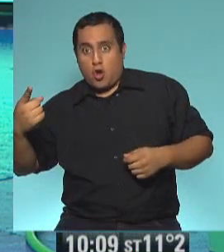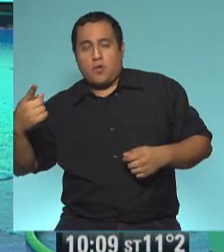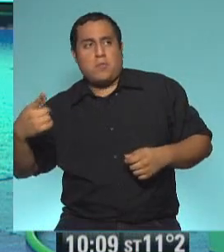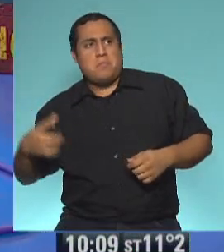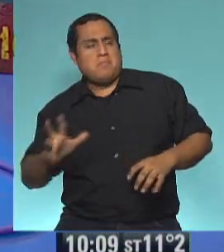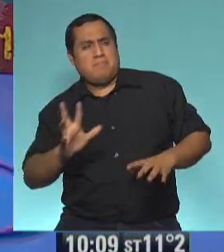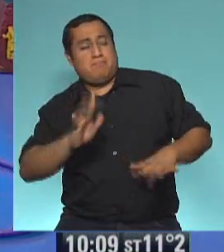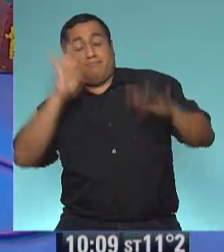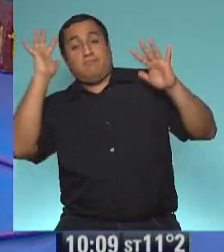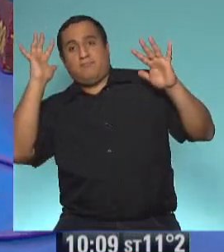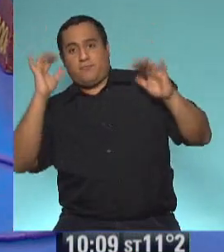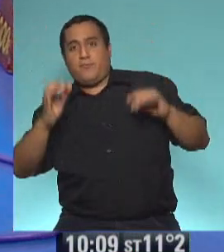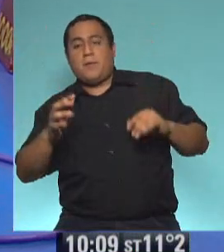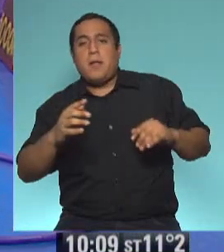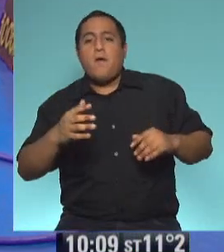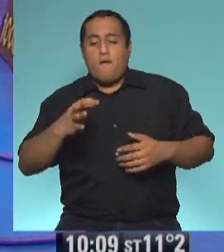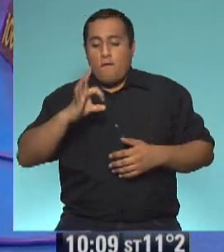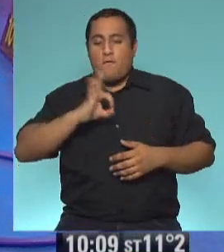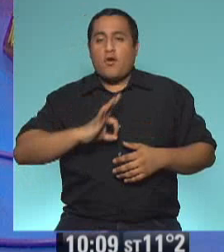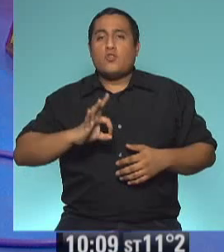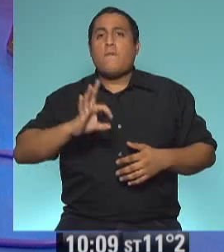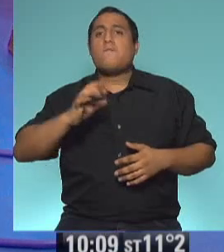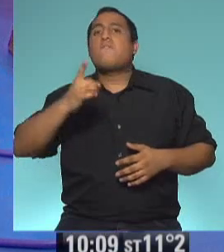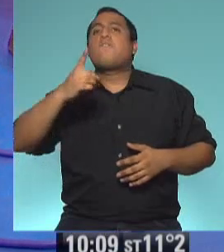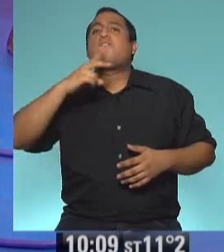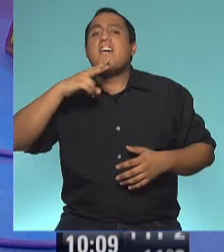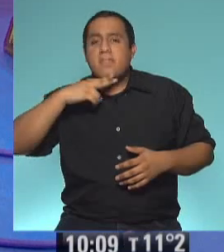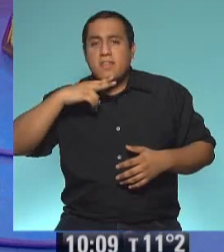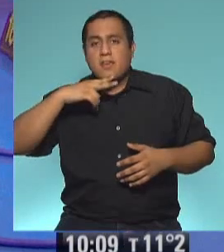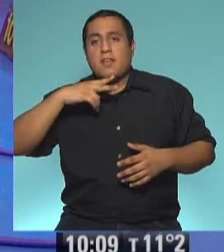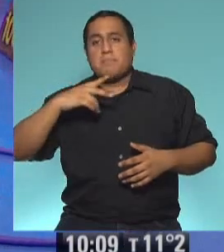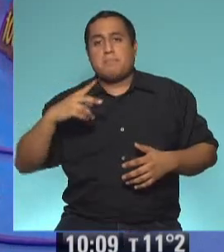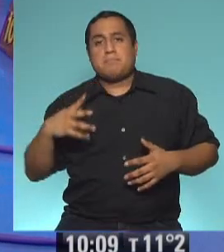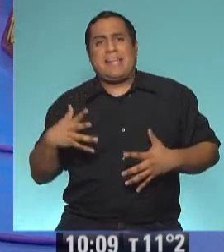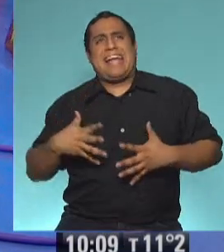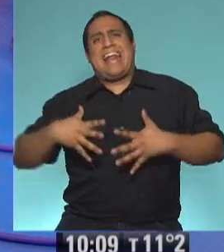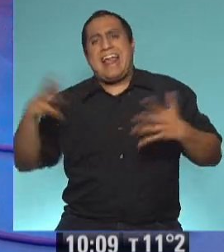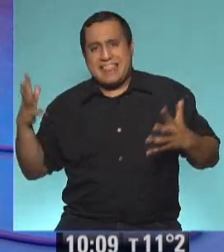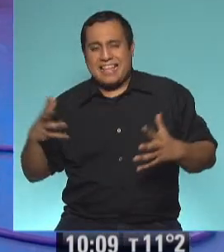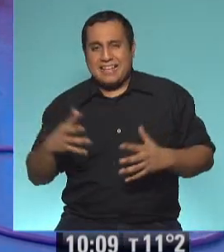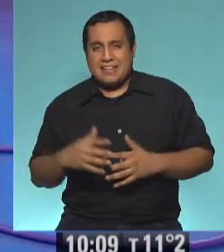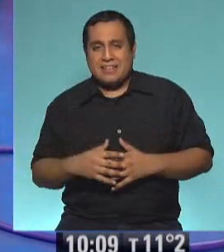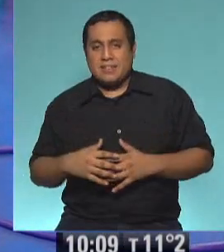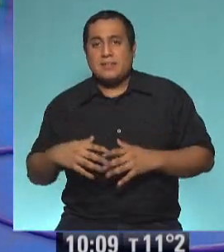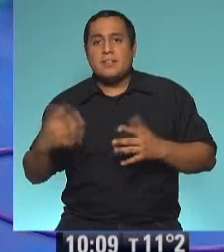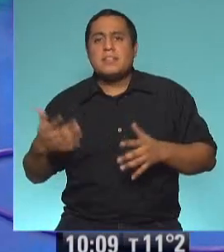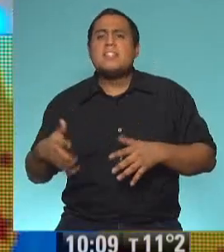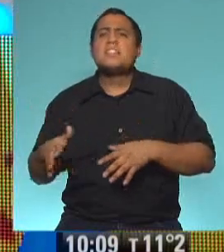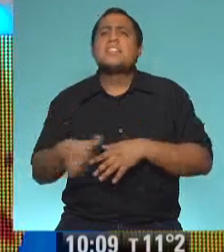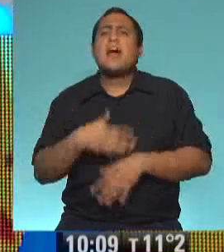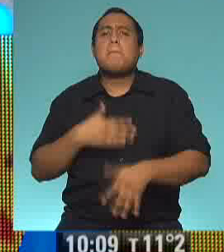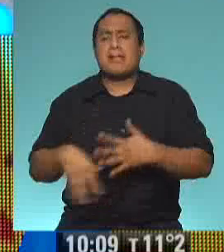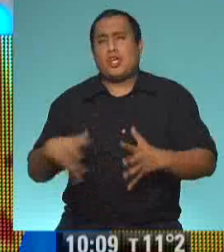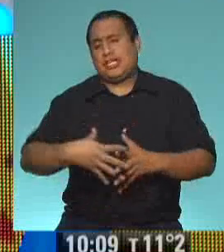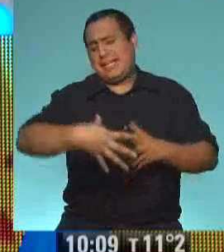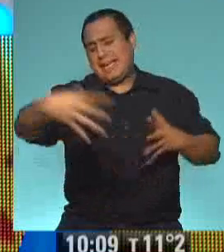un frac, con un botón verde. Ajá. Grande. Y que le queda grande. Que le queda grande. Justo decíamos sí eso. Y un zapato